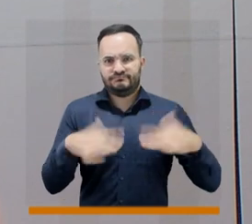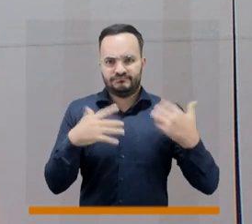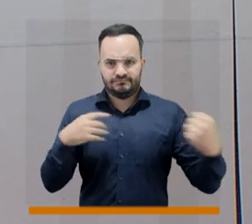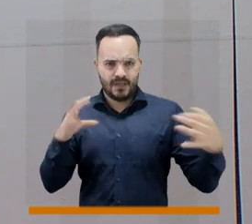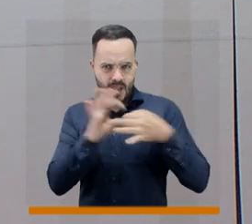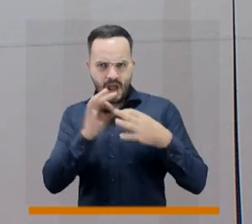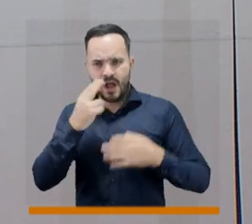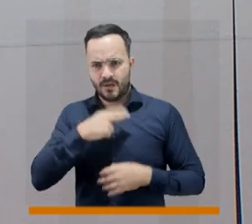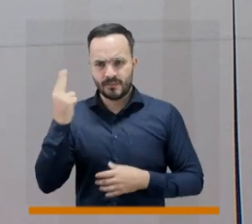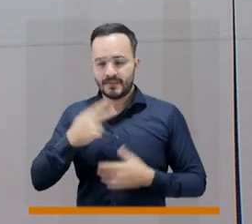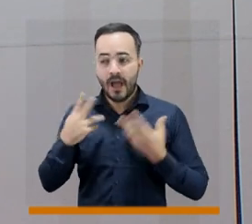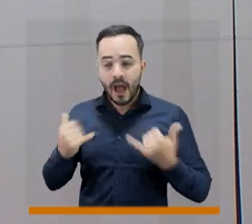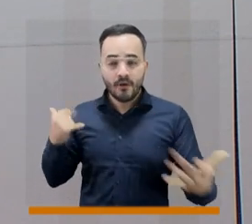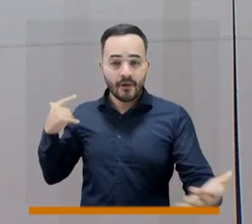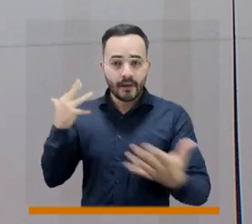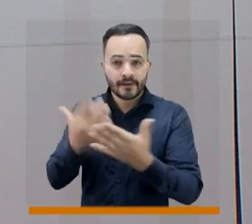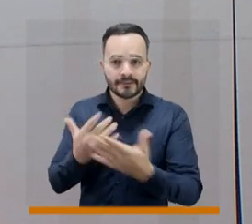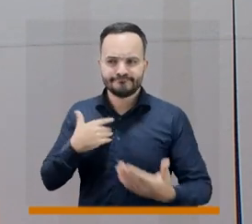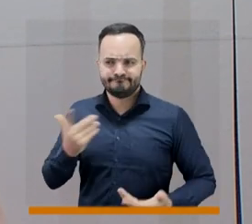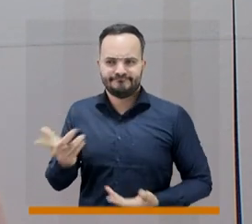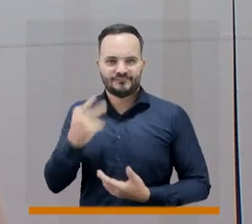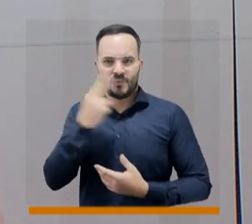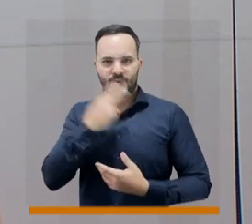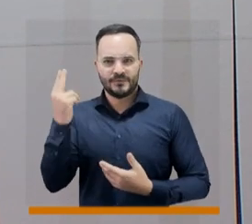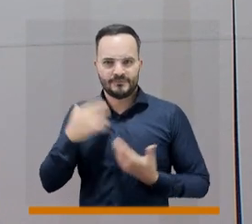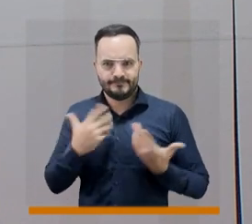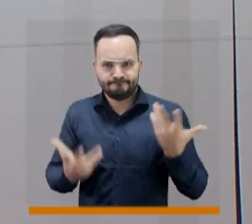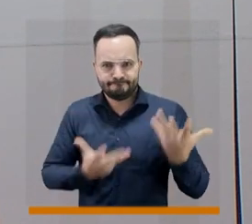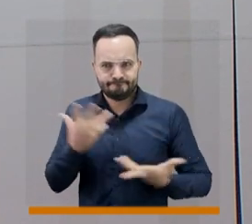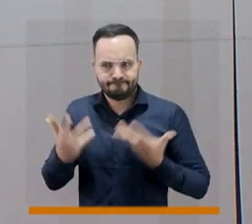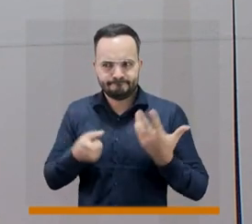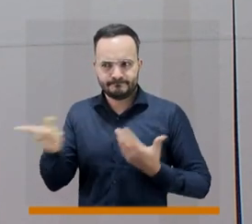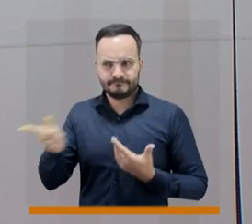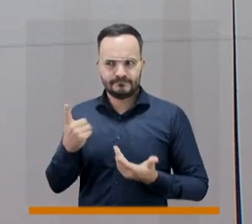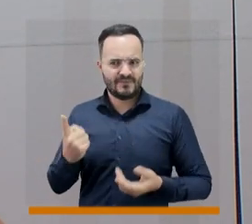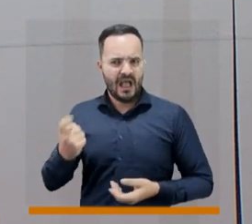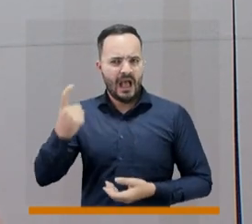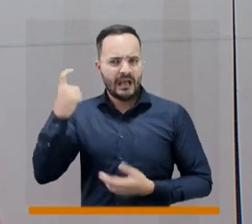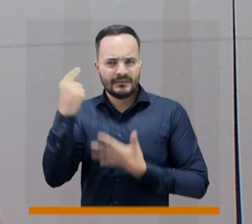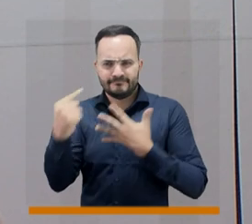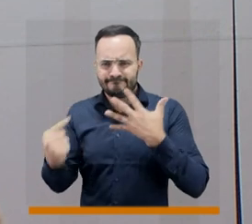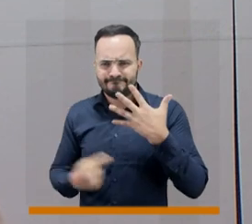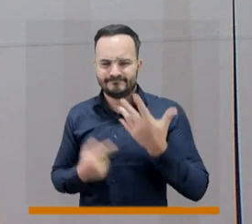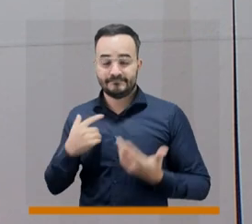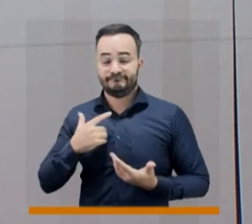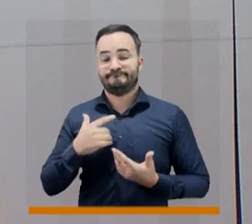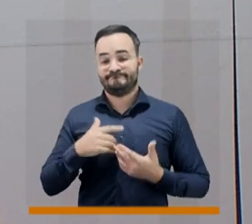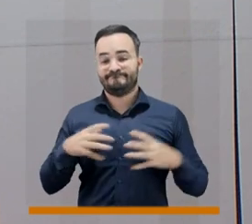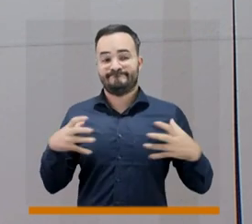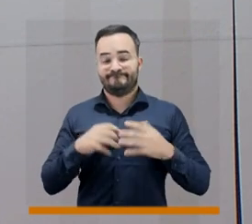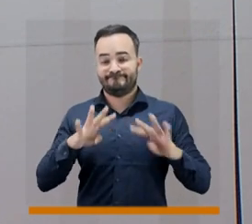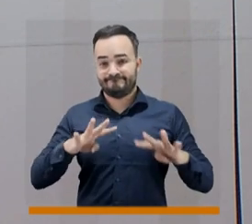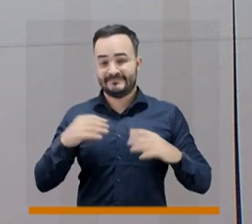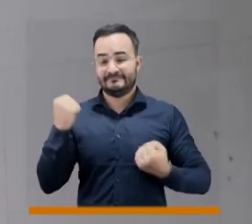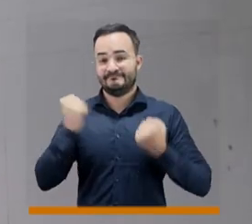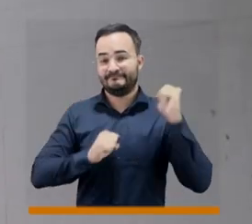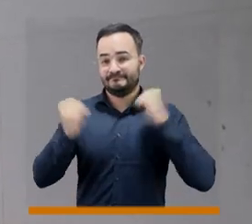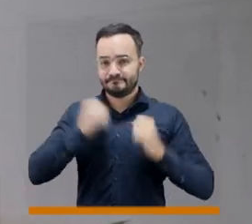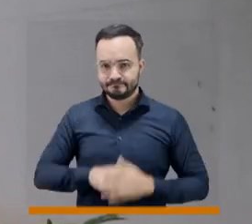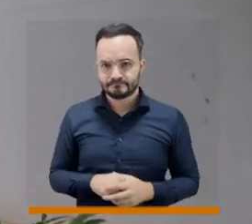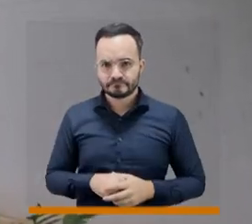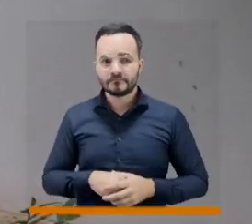la situación hoy de la biblioteca en Medellín es con una precariedad financiera que nos genera muchísimas alertas a los concejales de